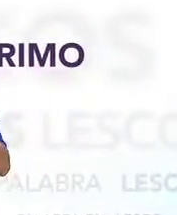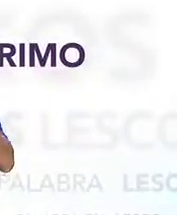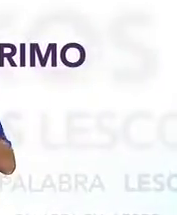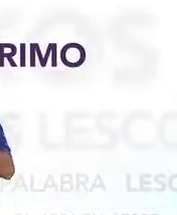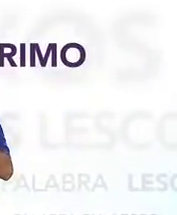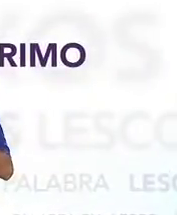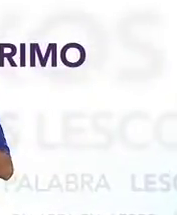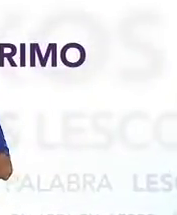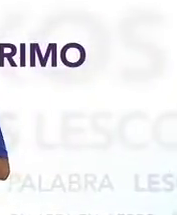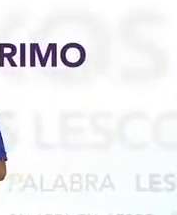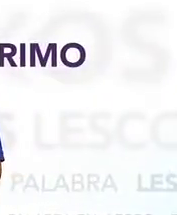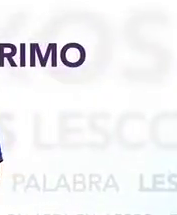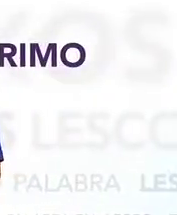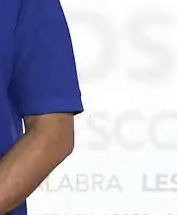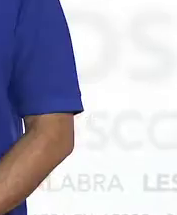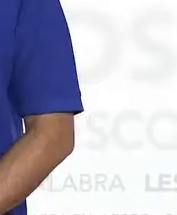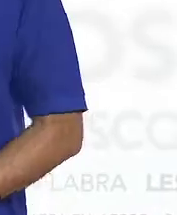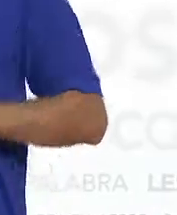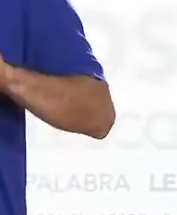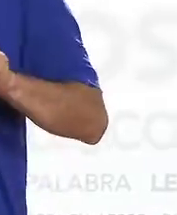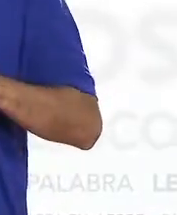Primo.